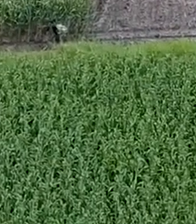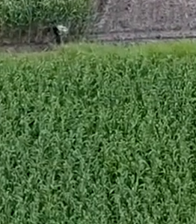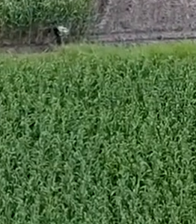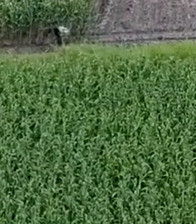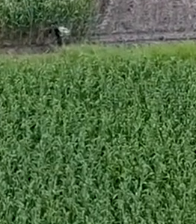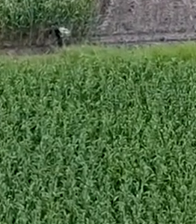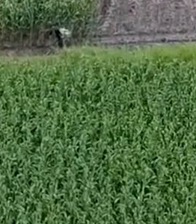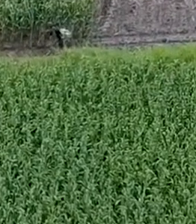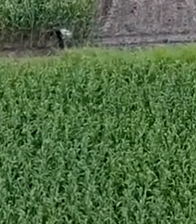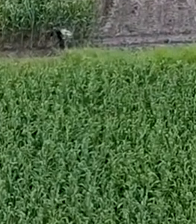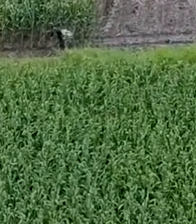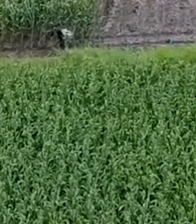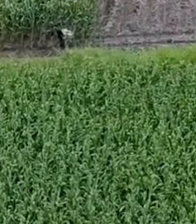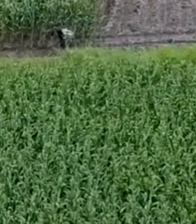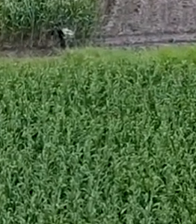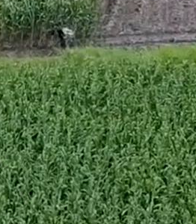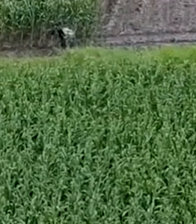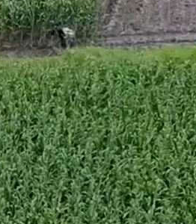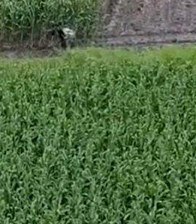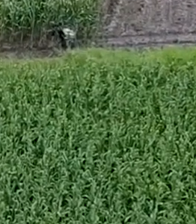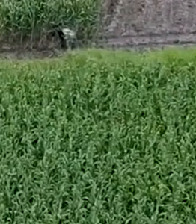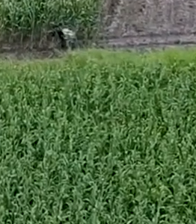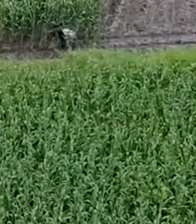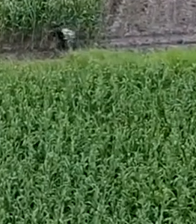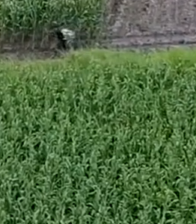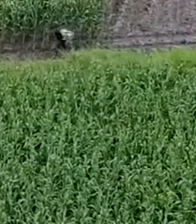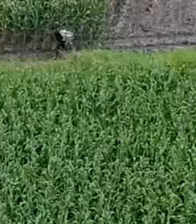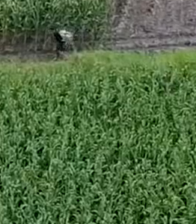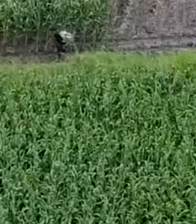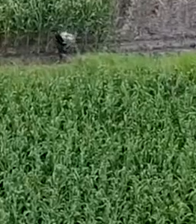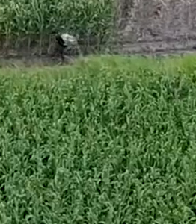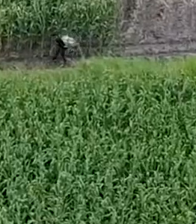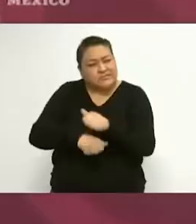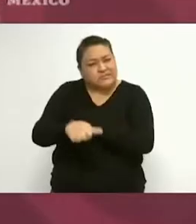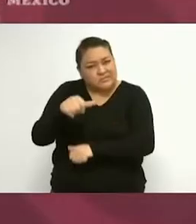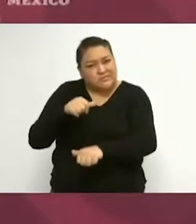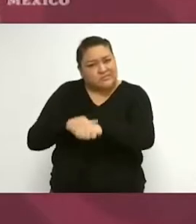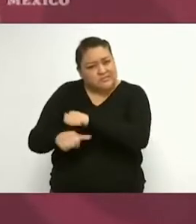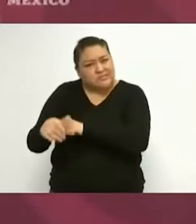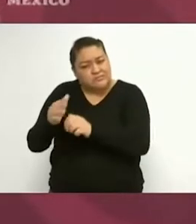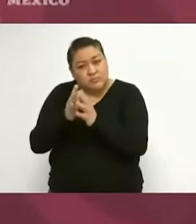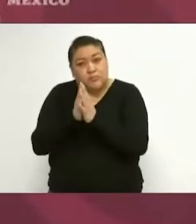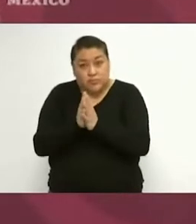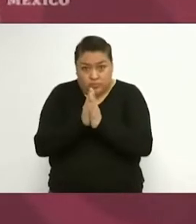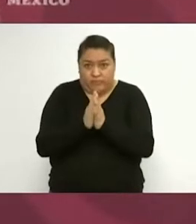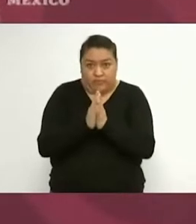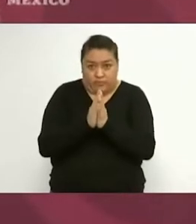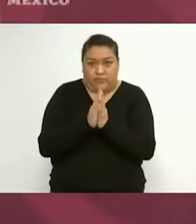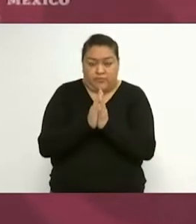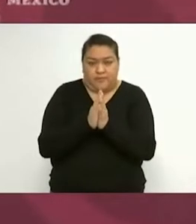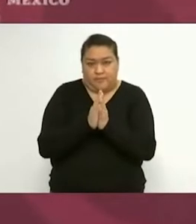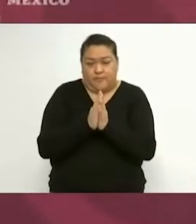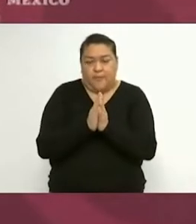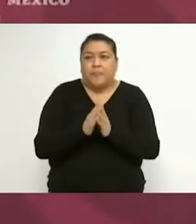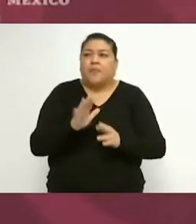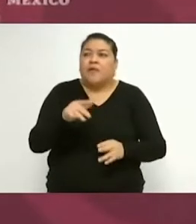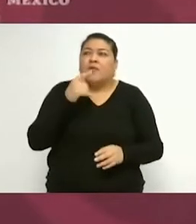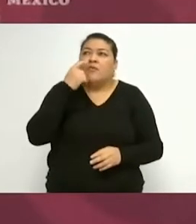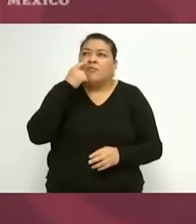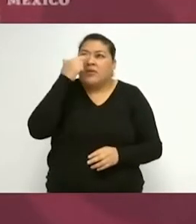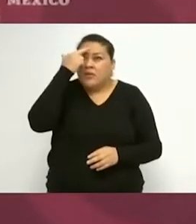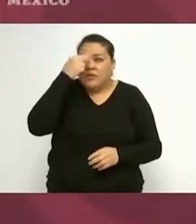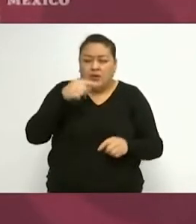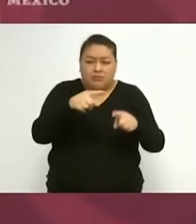medio, intercalado, maíz, si se puede. Estamos hablando de 1 millón